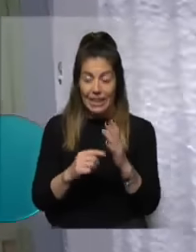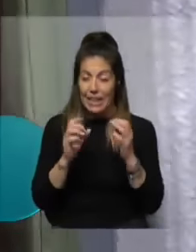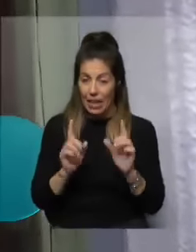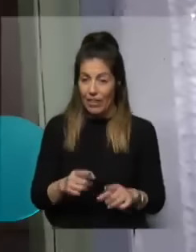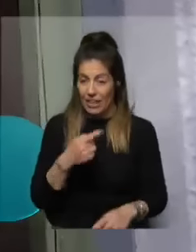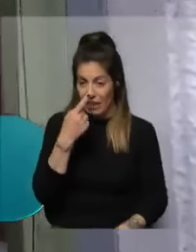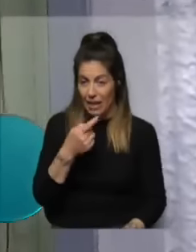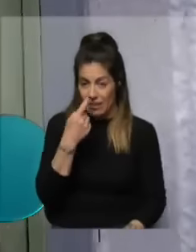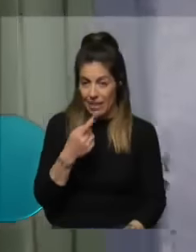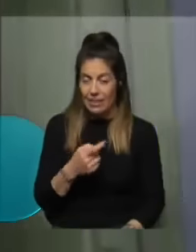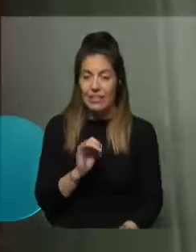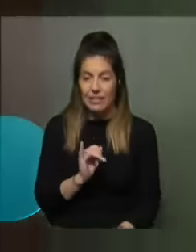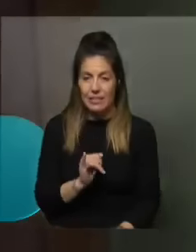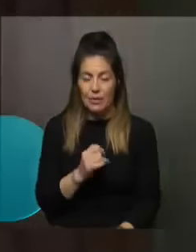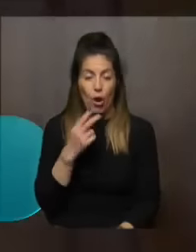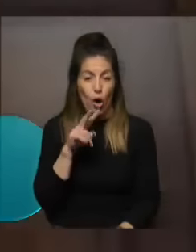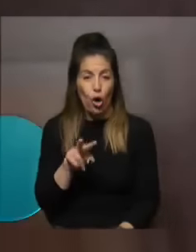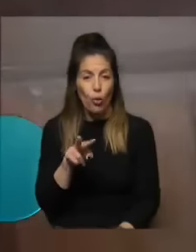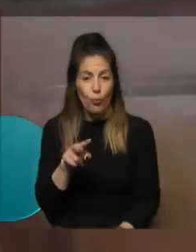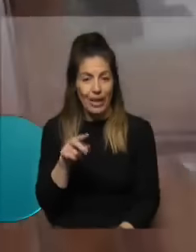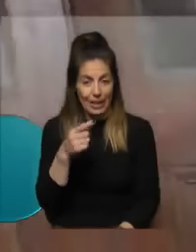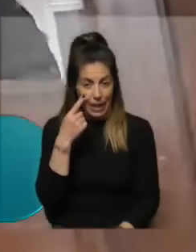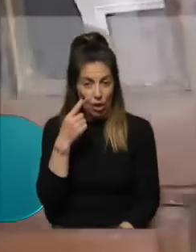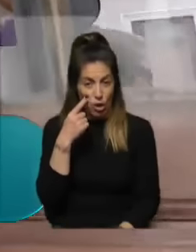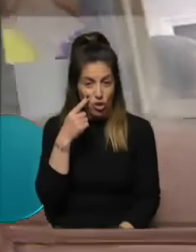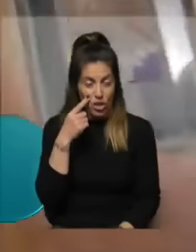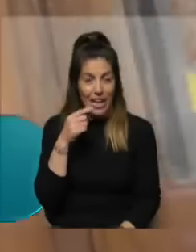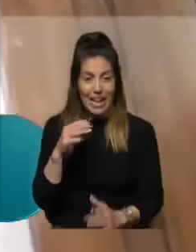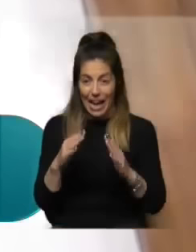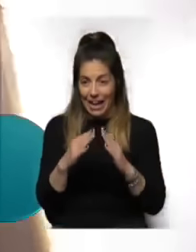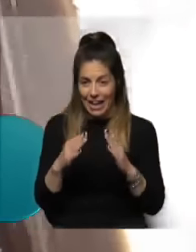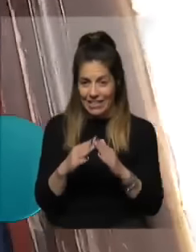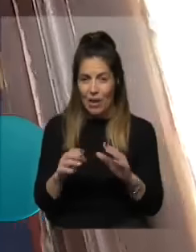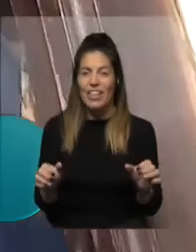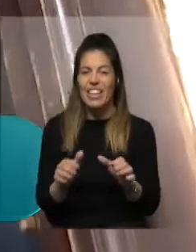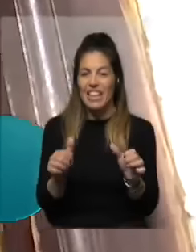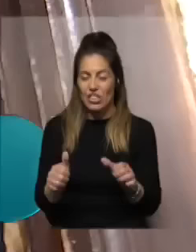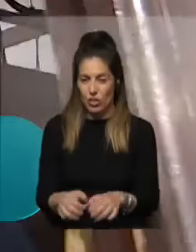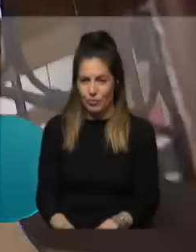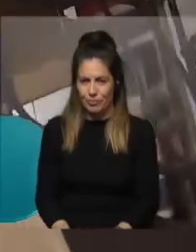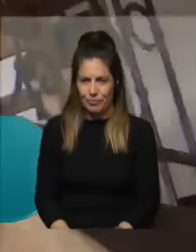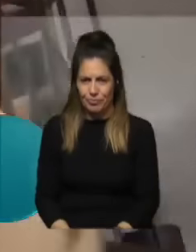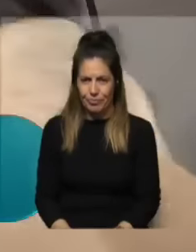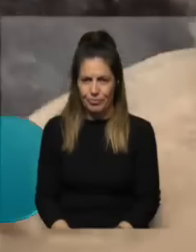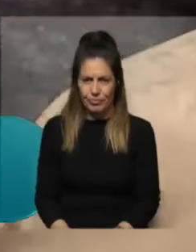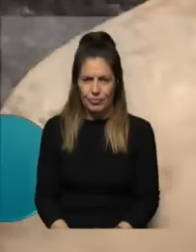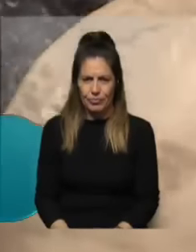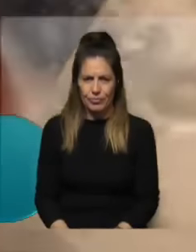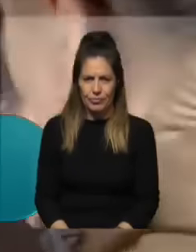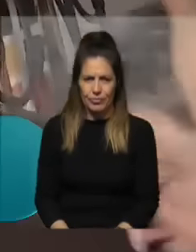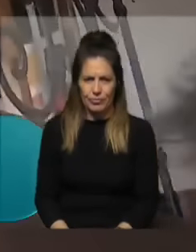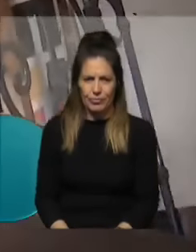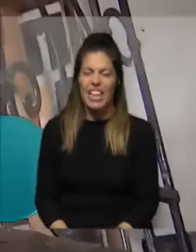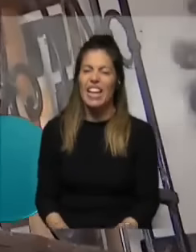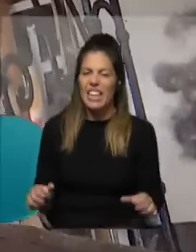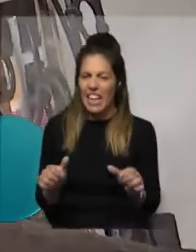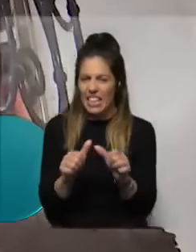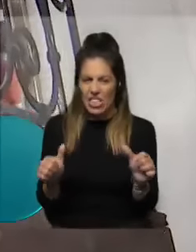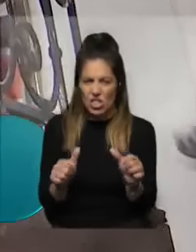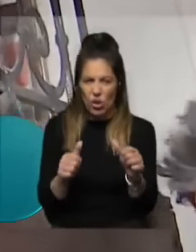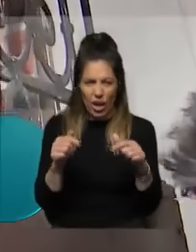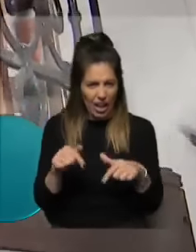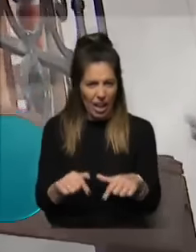director. Bueno, vamos a conocer la casa del vecino, a Fito, ver, bueno, una vez más, a ver, dentro qué fue lo que hizo de la finca de vecino. ¿Qué fue lo que hizo vecino